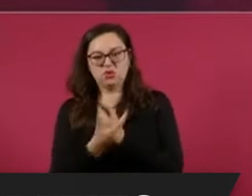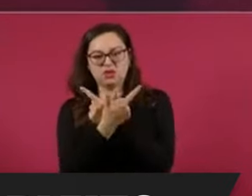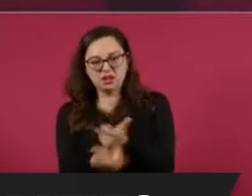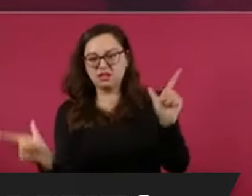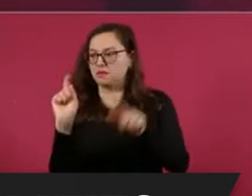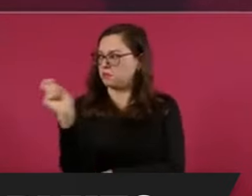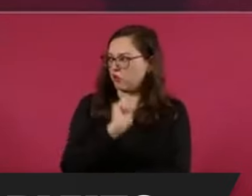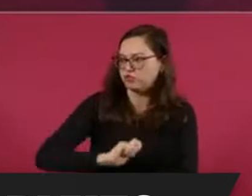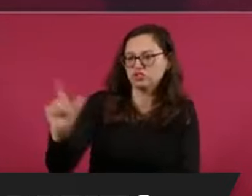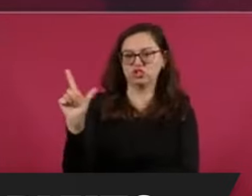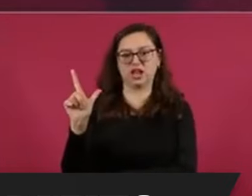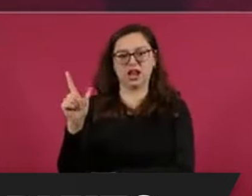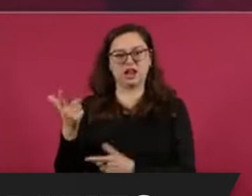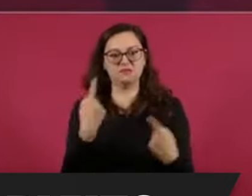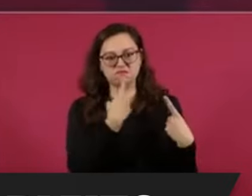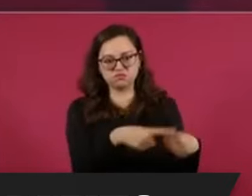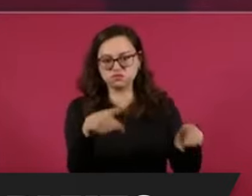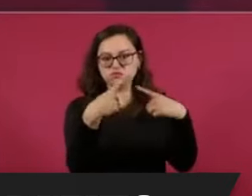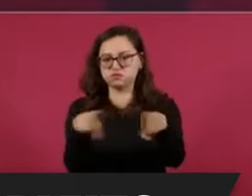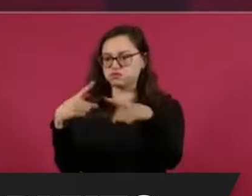periodismo profesional, plural,